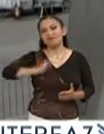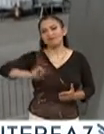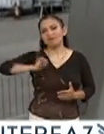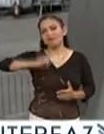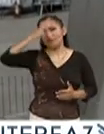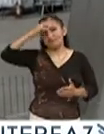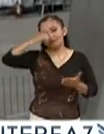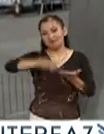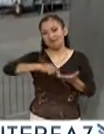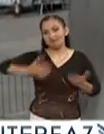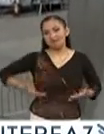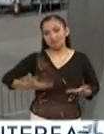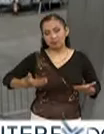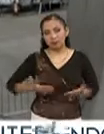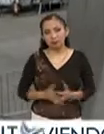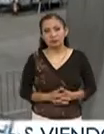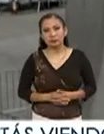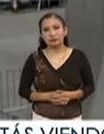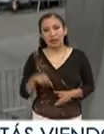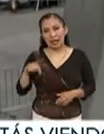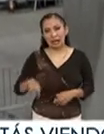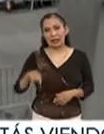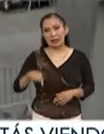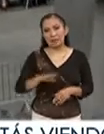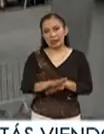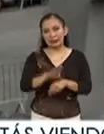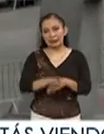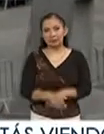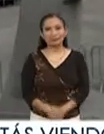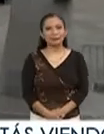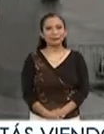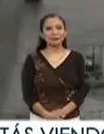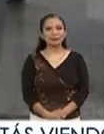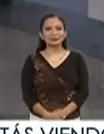tradiciones dancísticas aquí en Brasil.